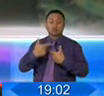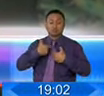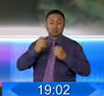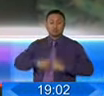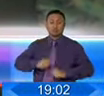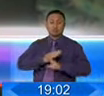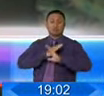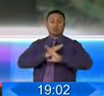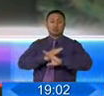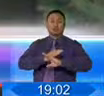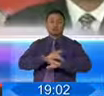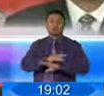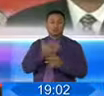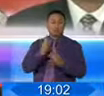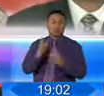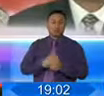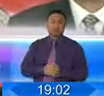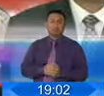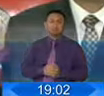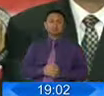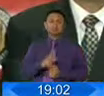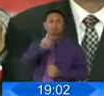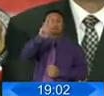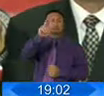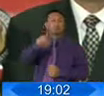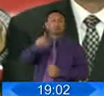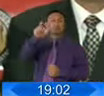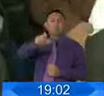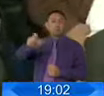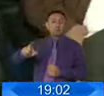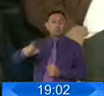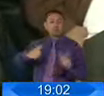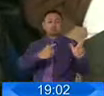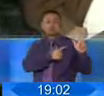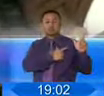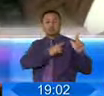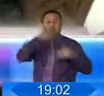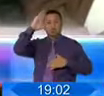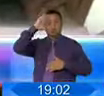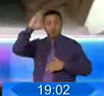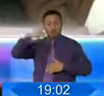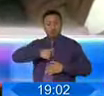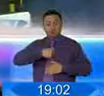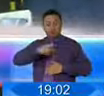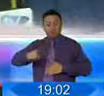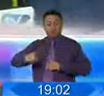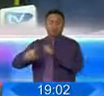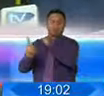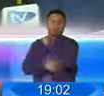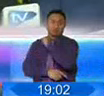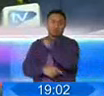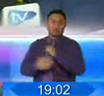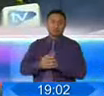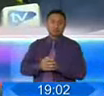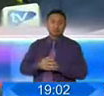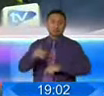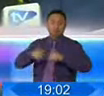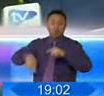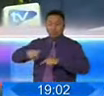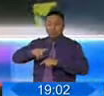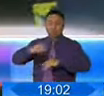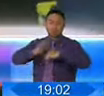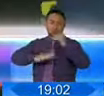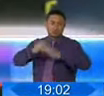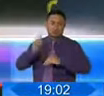defensa fue anulada. Serían más de 2.000 personas entre militares, policías y civiles los sancionados, a pesar de ser inocentes, de acuerdo